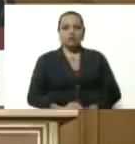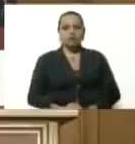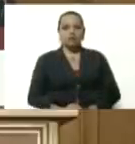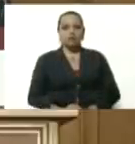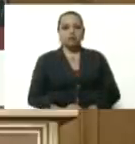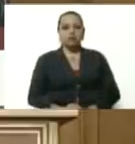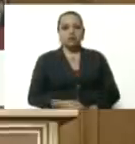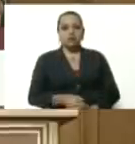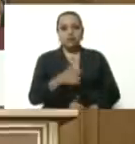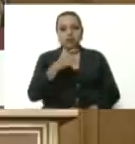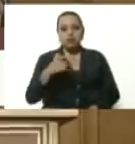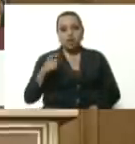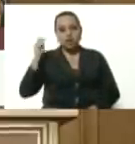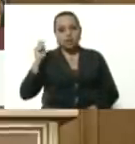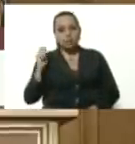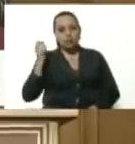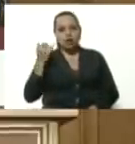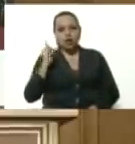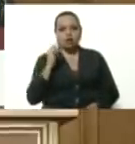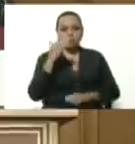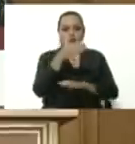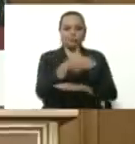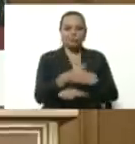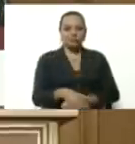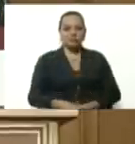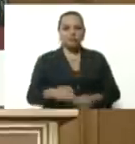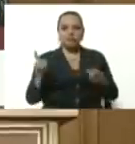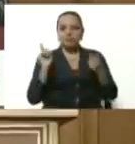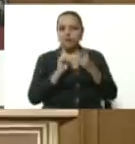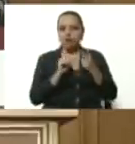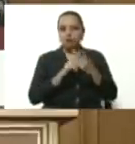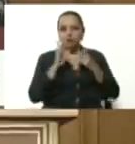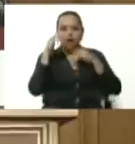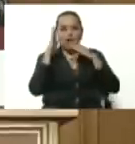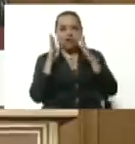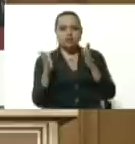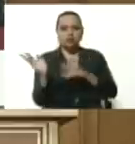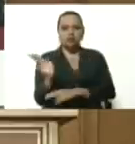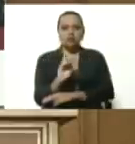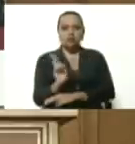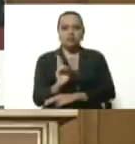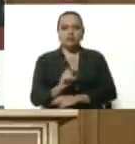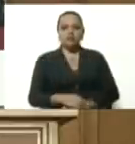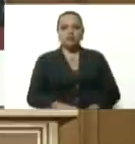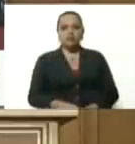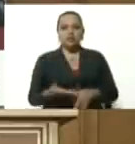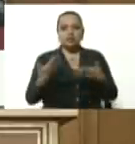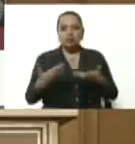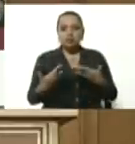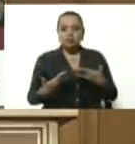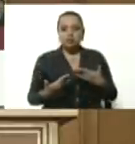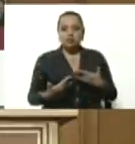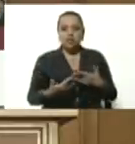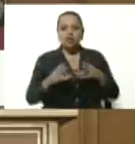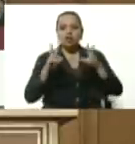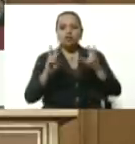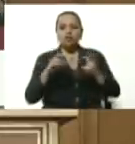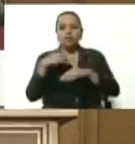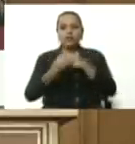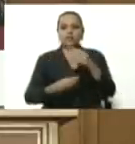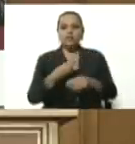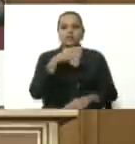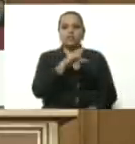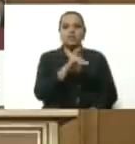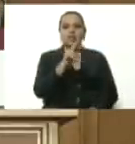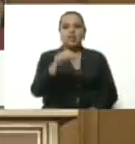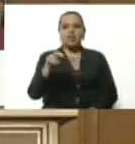Bloque de la Patria, que es Francisco Torrealba. Segundo, atender con prontitud y la urgencia del caso la nueva conformación del CNE